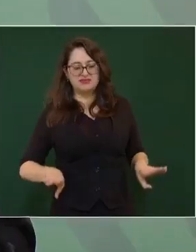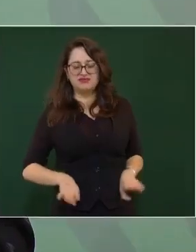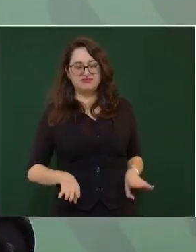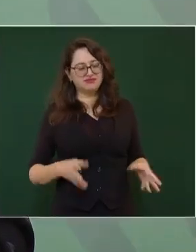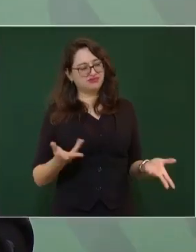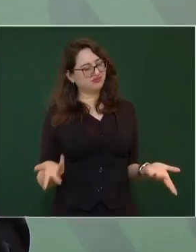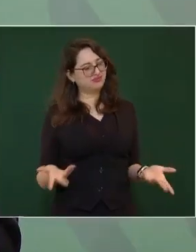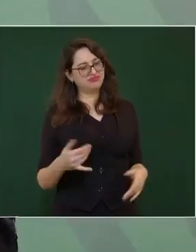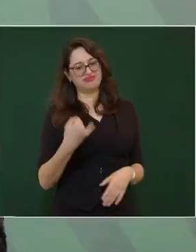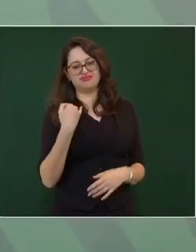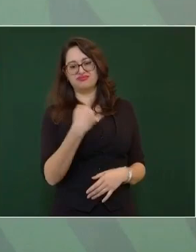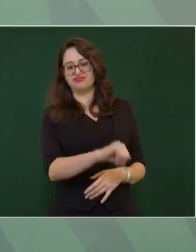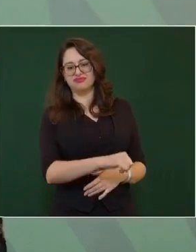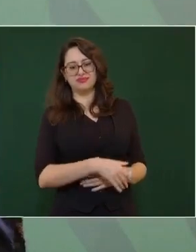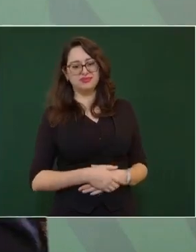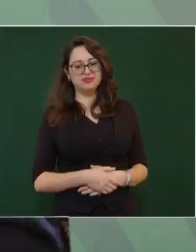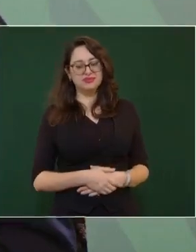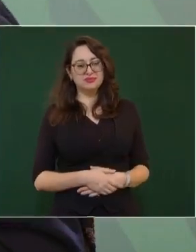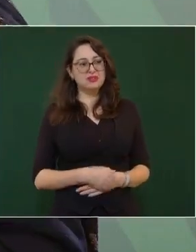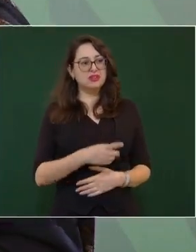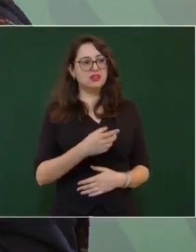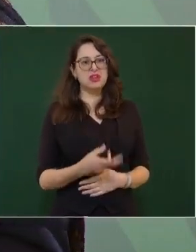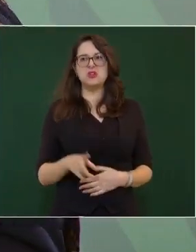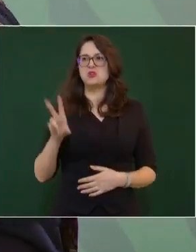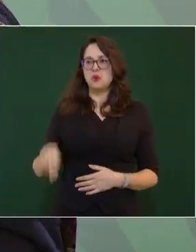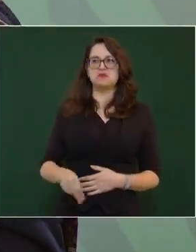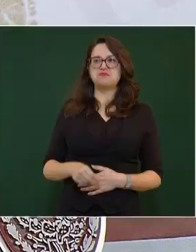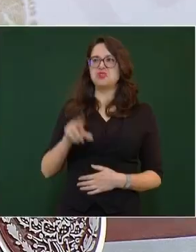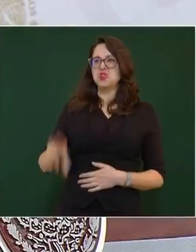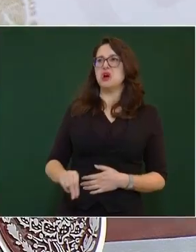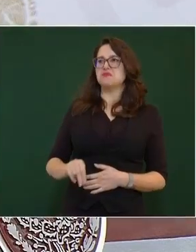ridículo, deberían de estar haciendo una propuesta